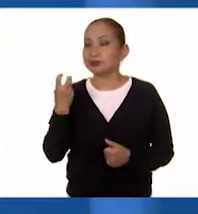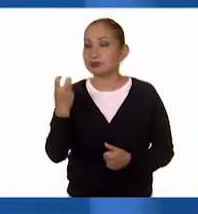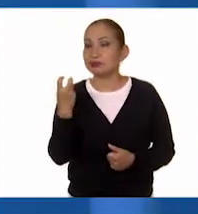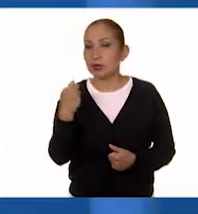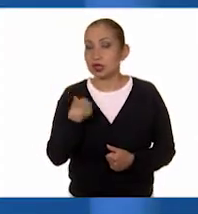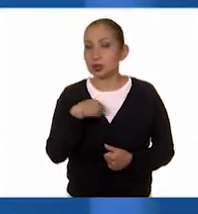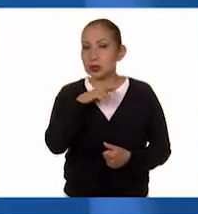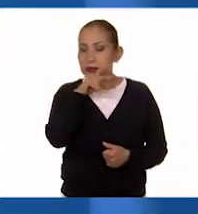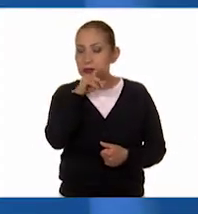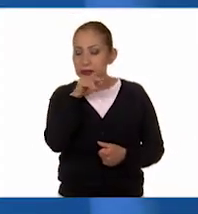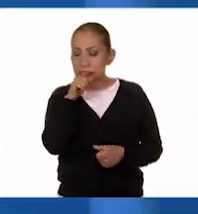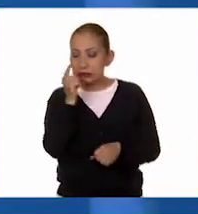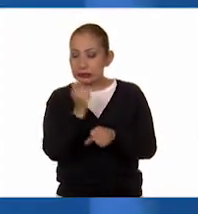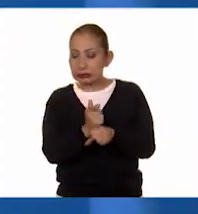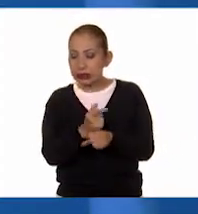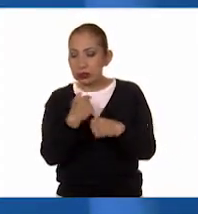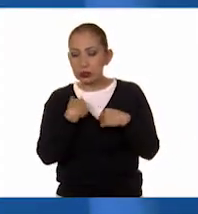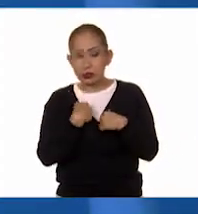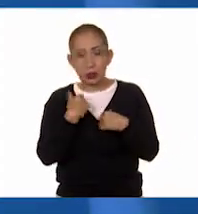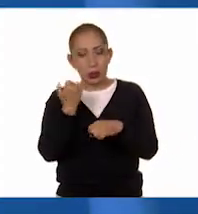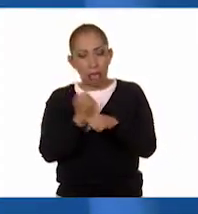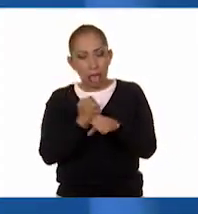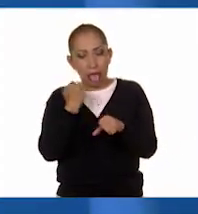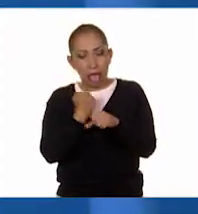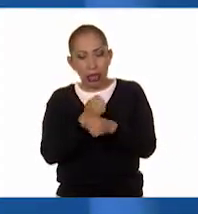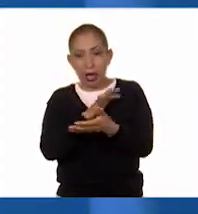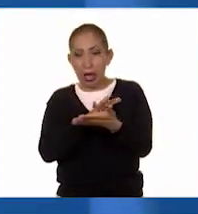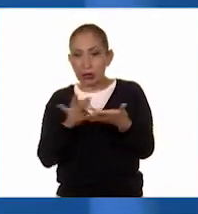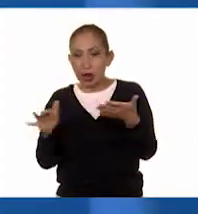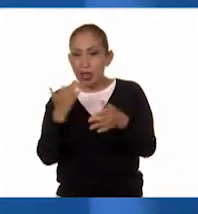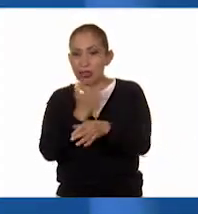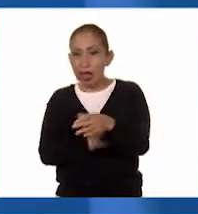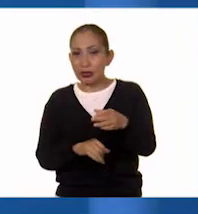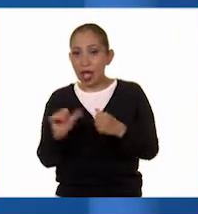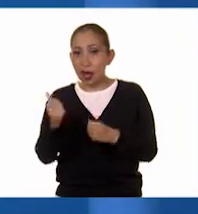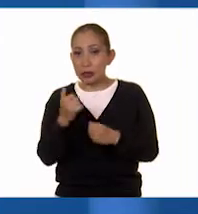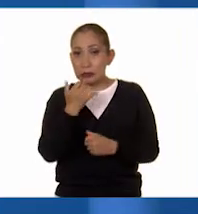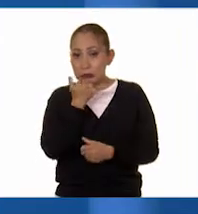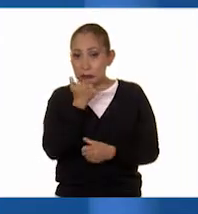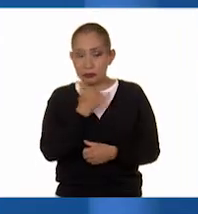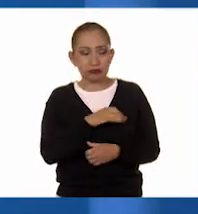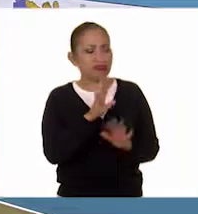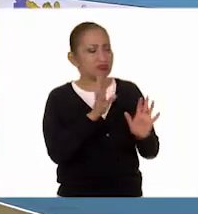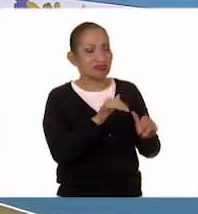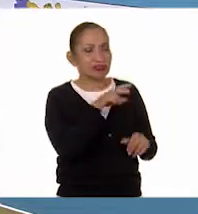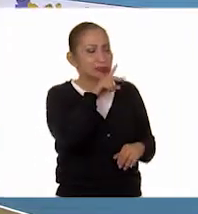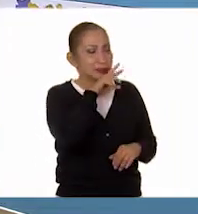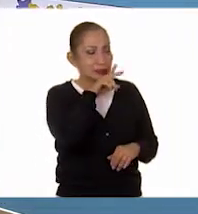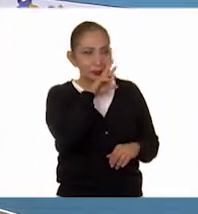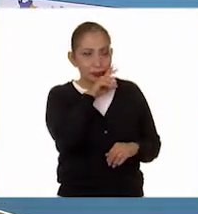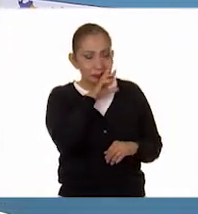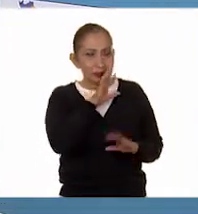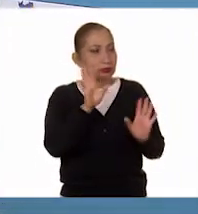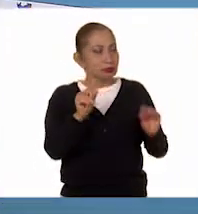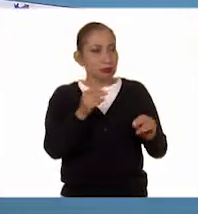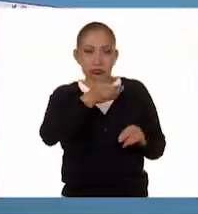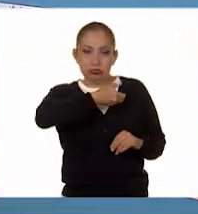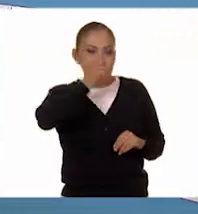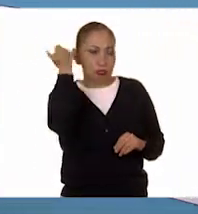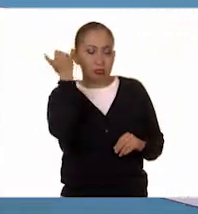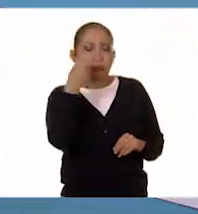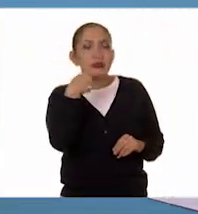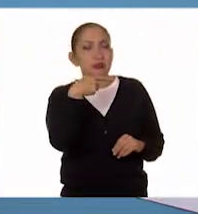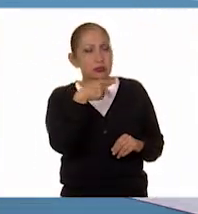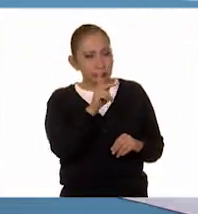me preocupa darme cuenta de que yo no ensayé la lectura de tarde de agosto. No te preocupes, María, no lo sabías.